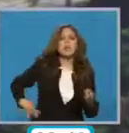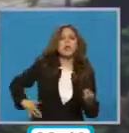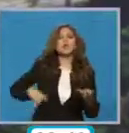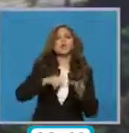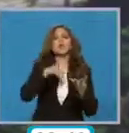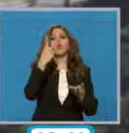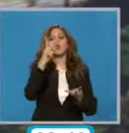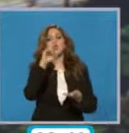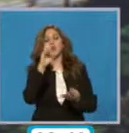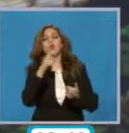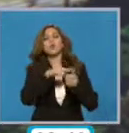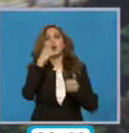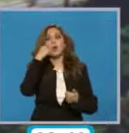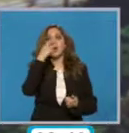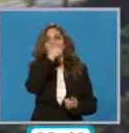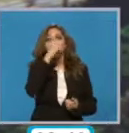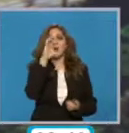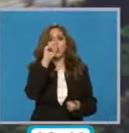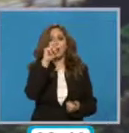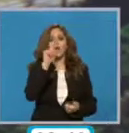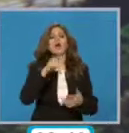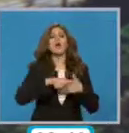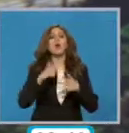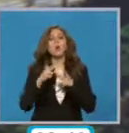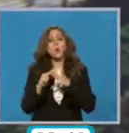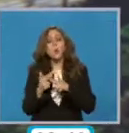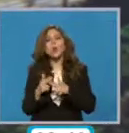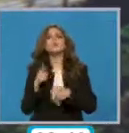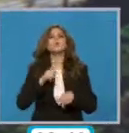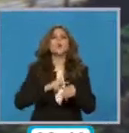las 2 córneas, hueso, piel.